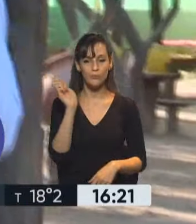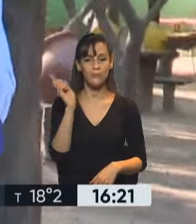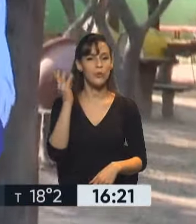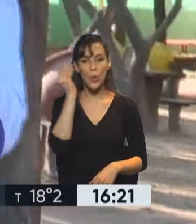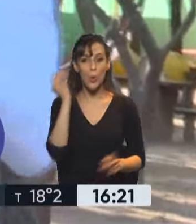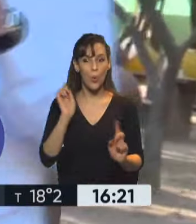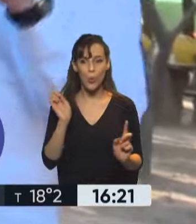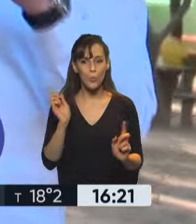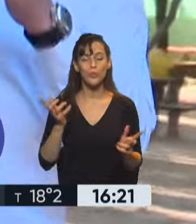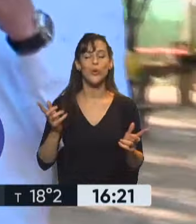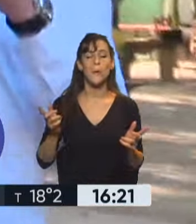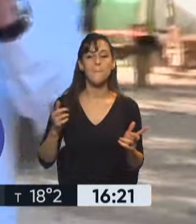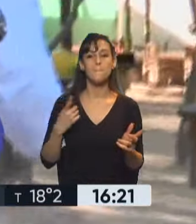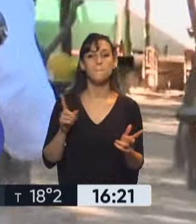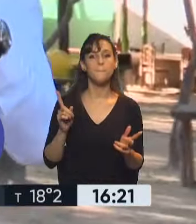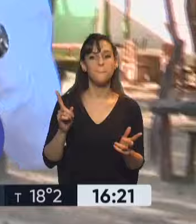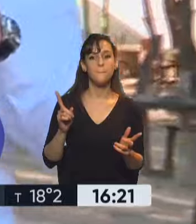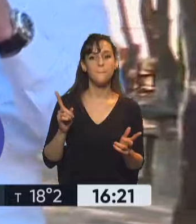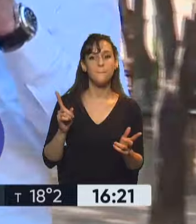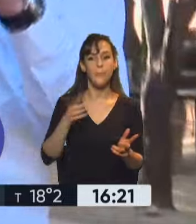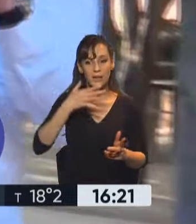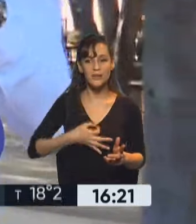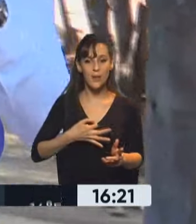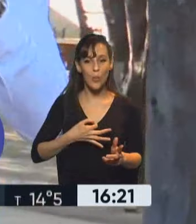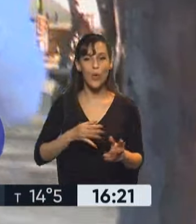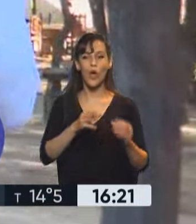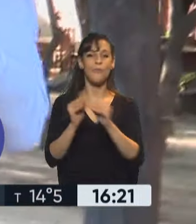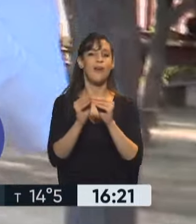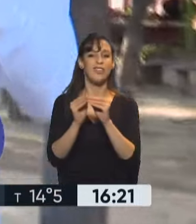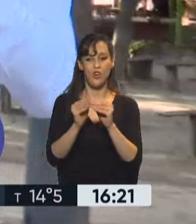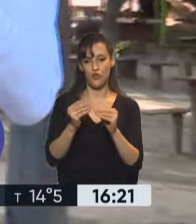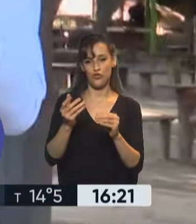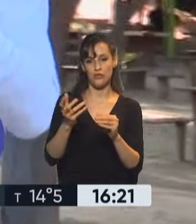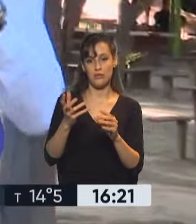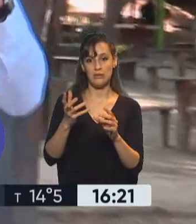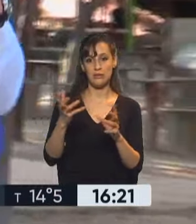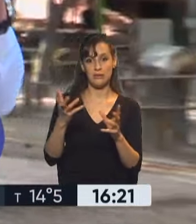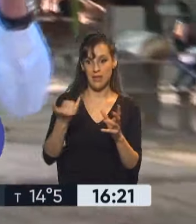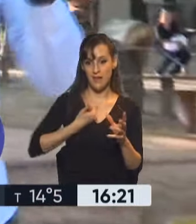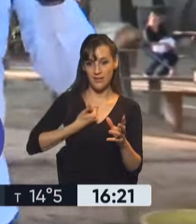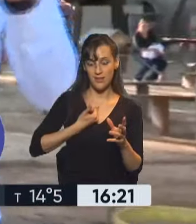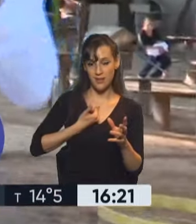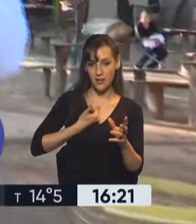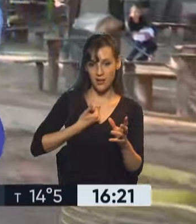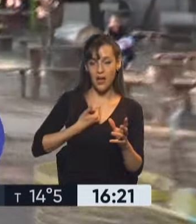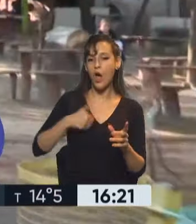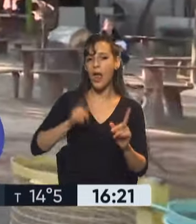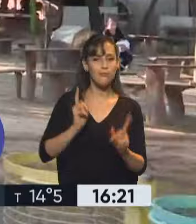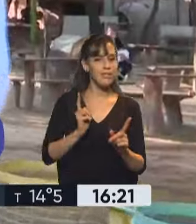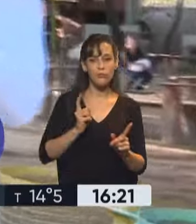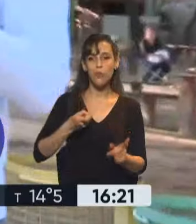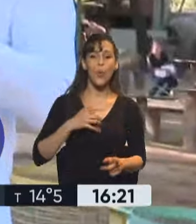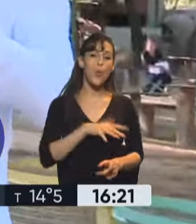que voy a seguir. Y seguramente los chicos, los asistentes me estarán haciendo seña. Bueno, estamos recorriendo el patio, como les